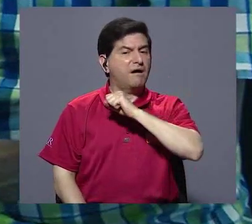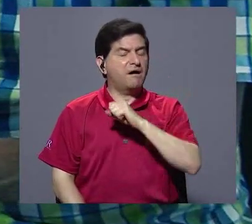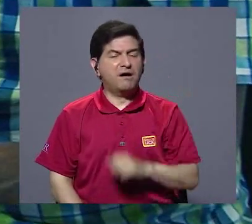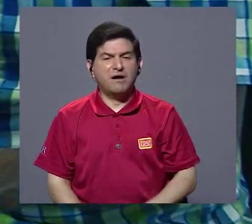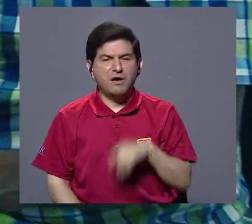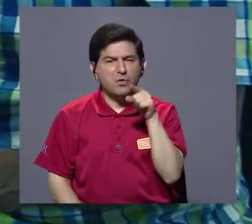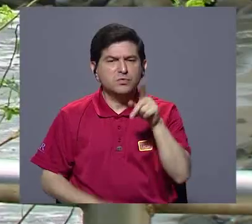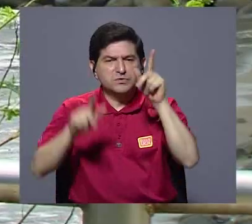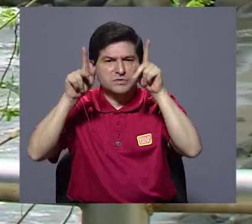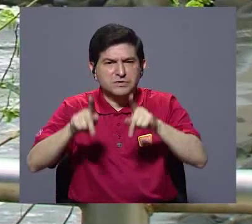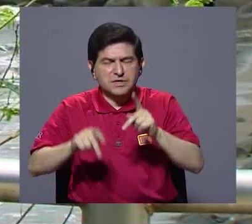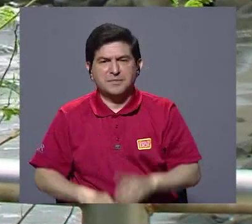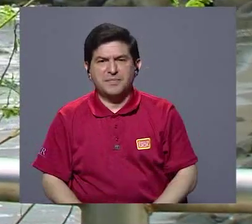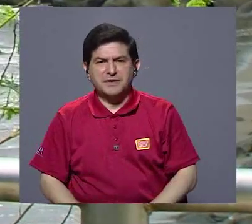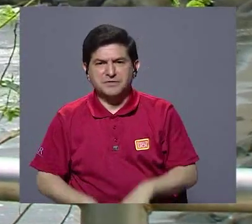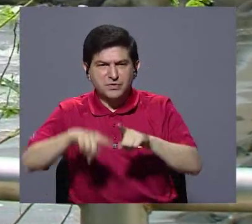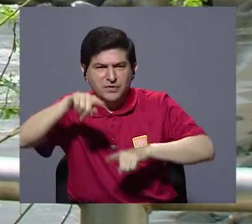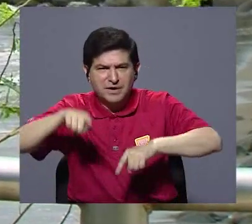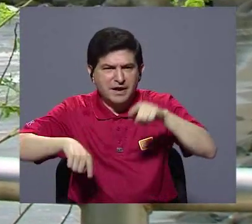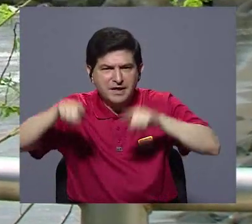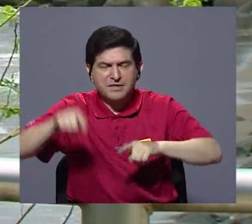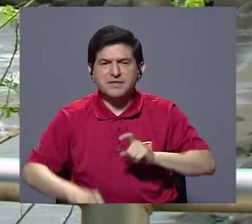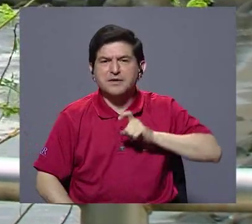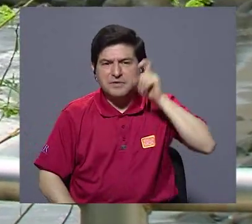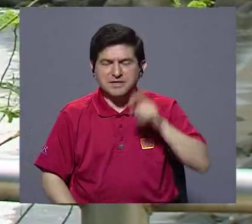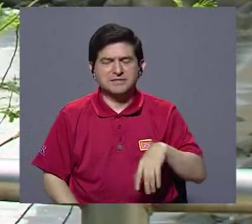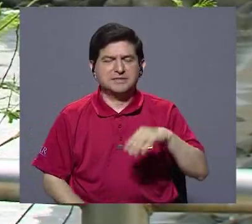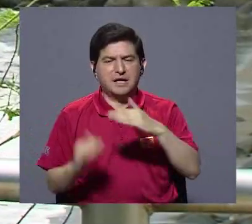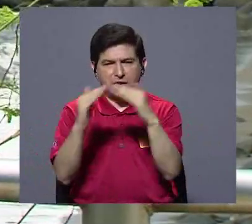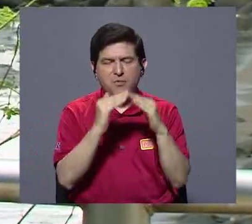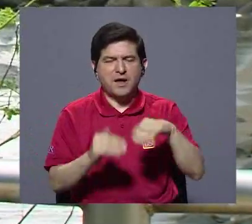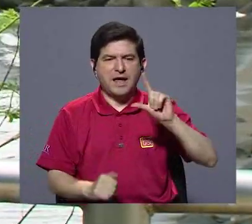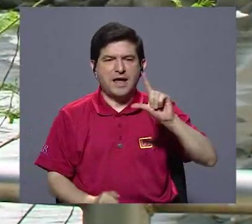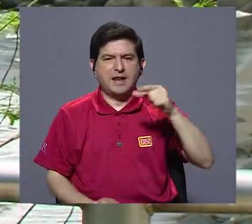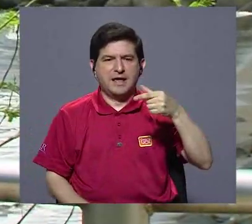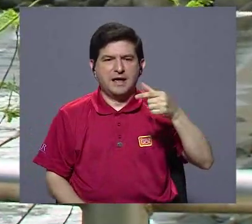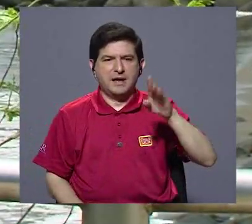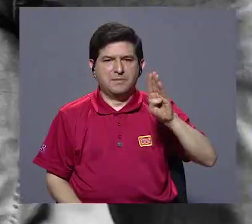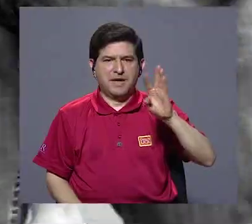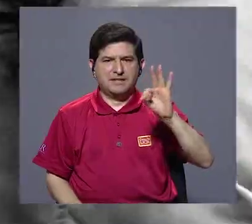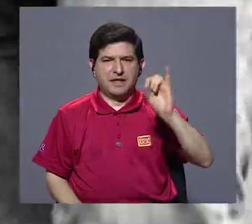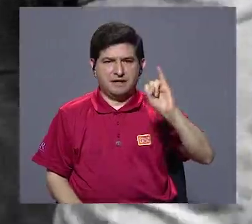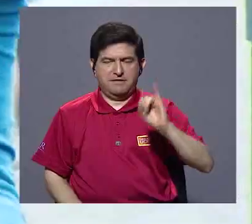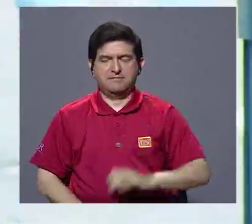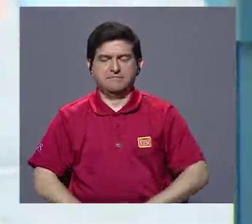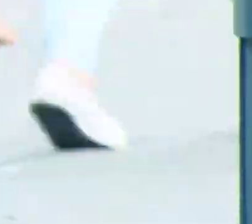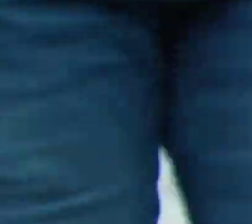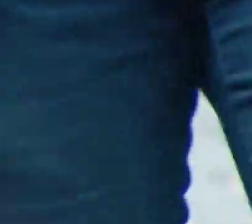cuenta de que eres una persona de la comunidad LGBTI.